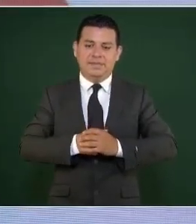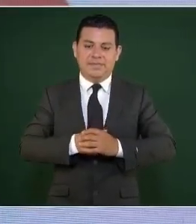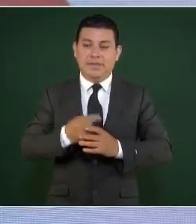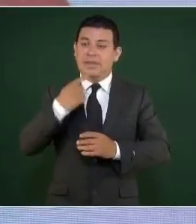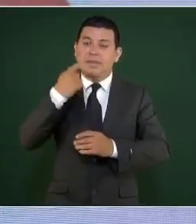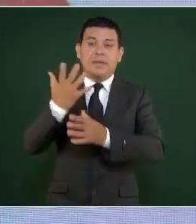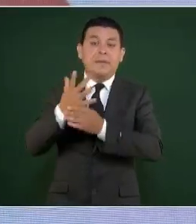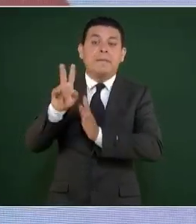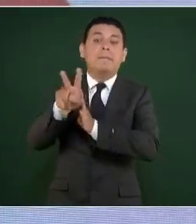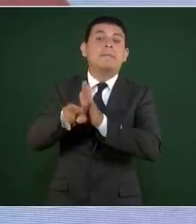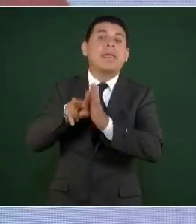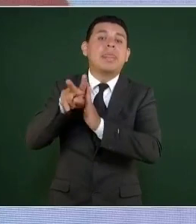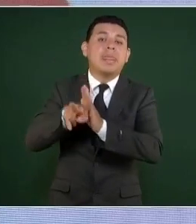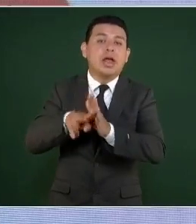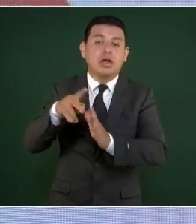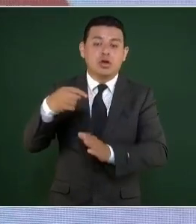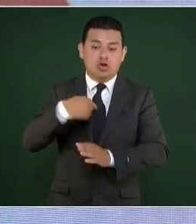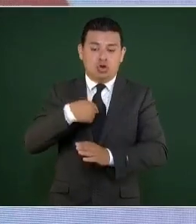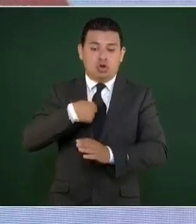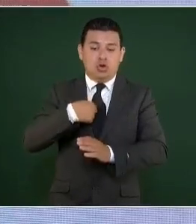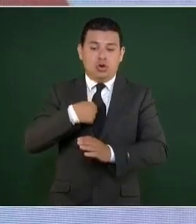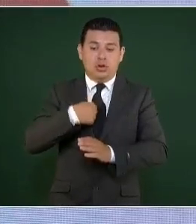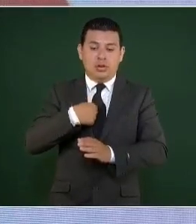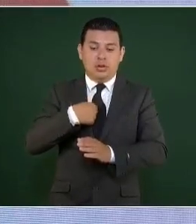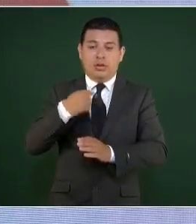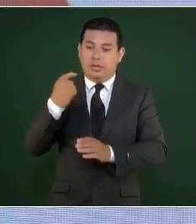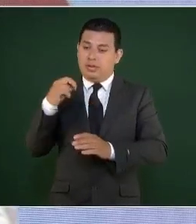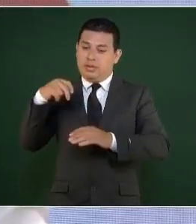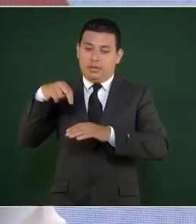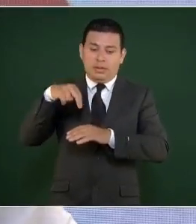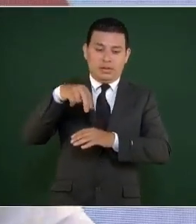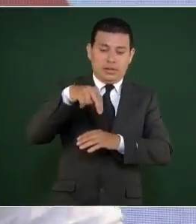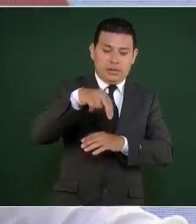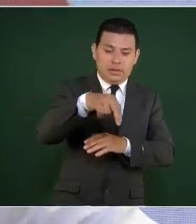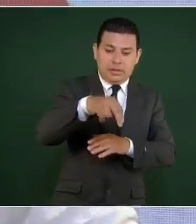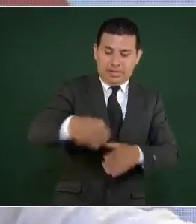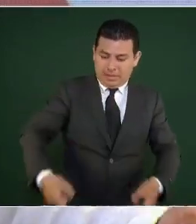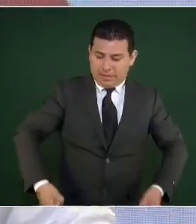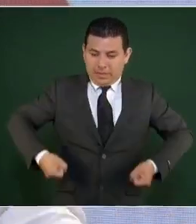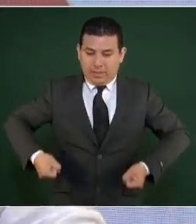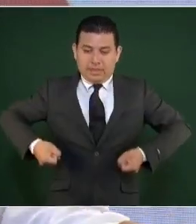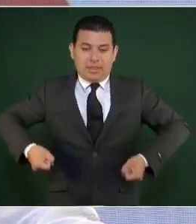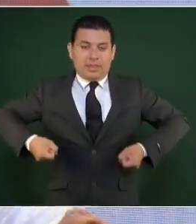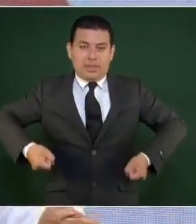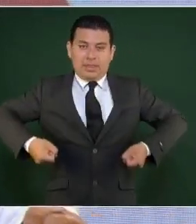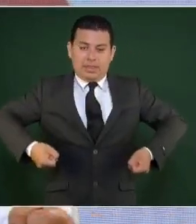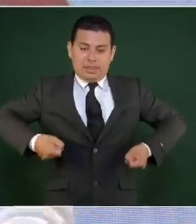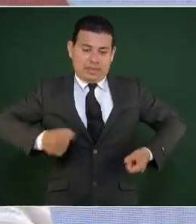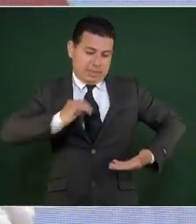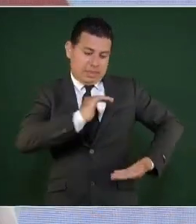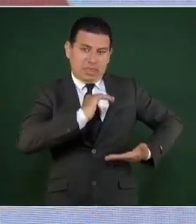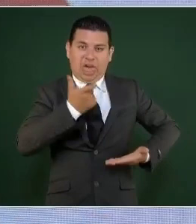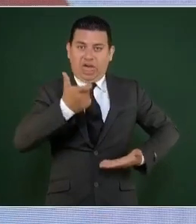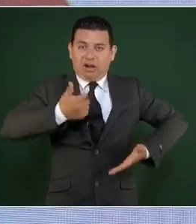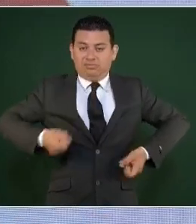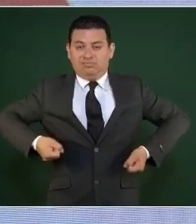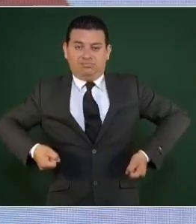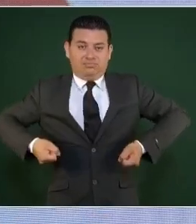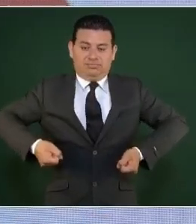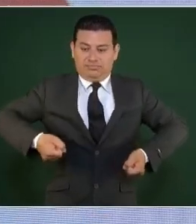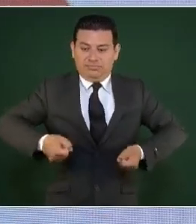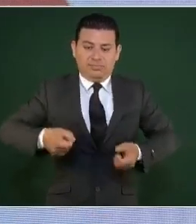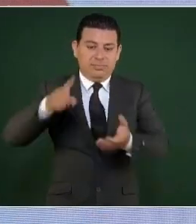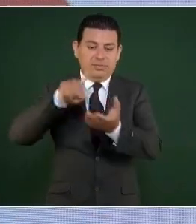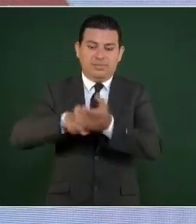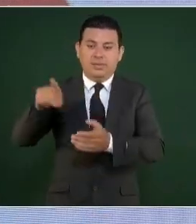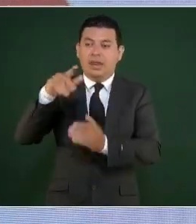tiene un video en donde yo estoy saliendo con maletas de dinero de la